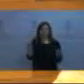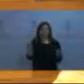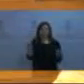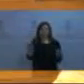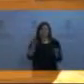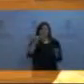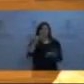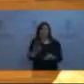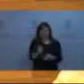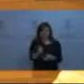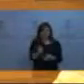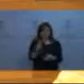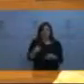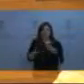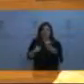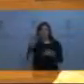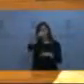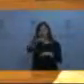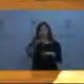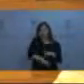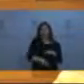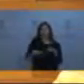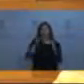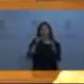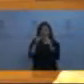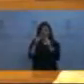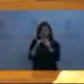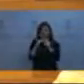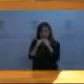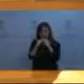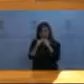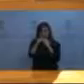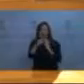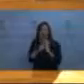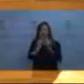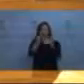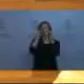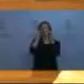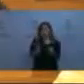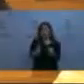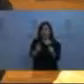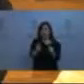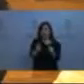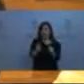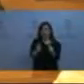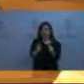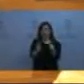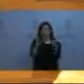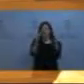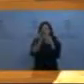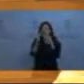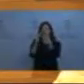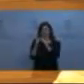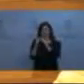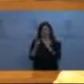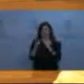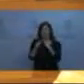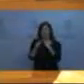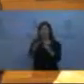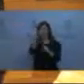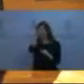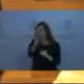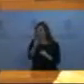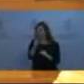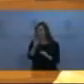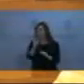entre ellos, que era el director general de vivienda, por una adjudicación de una vivienda que no está clara, por decirlo así, ¿no? Es